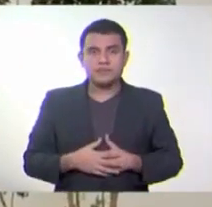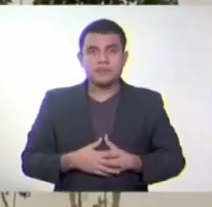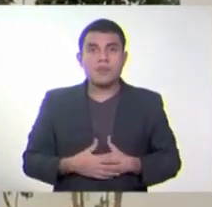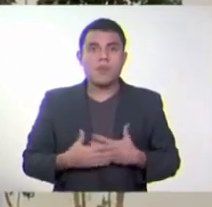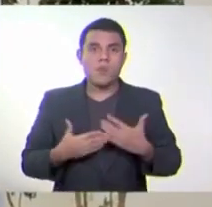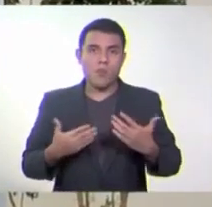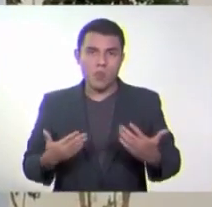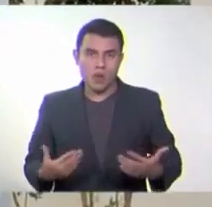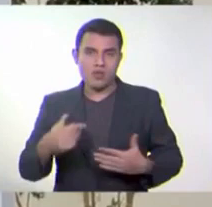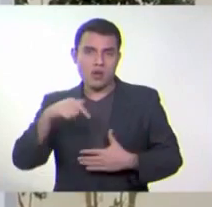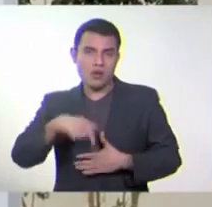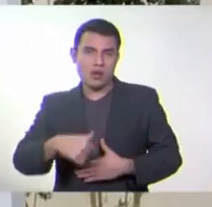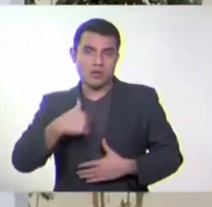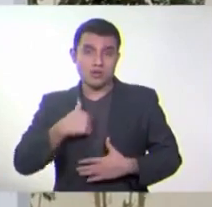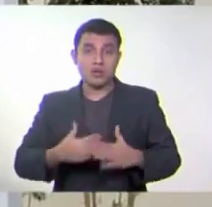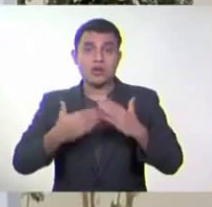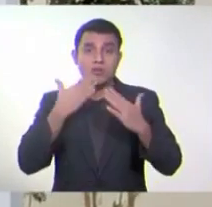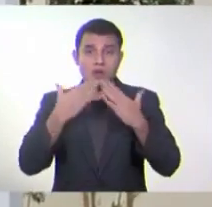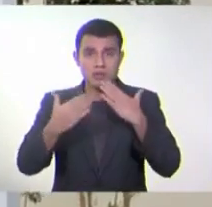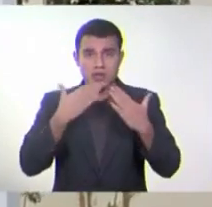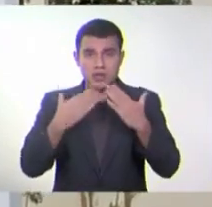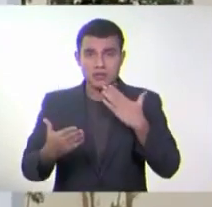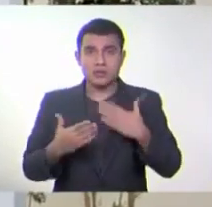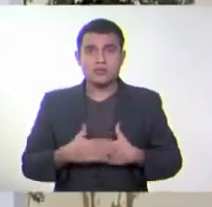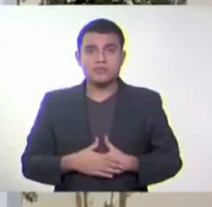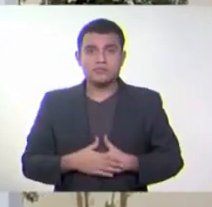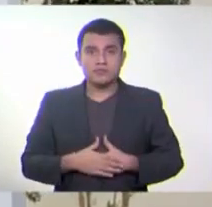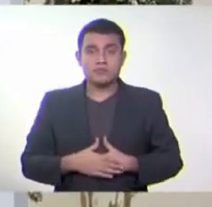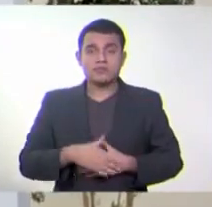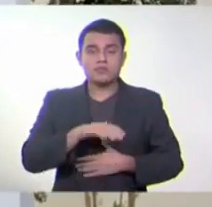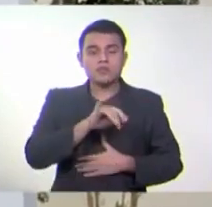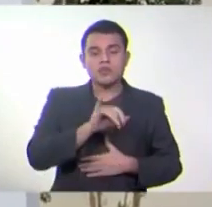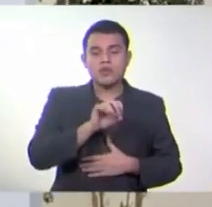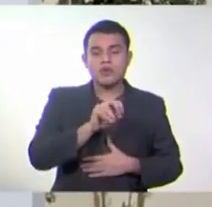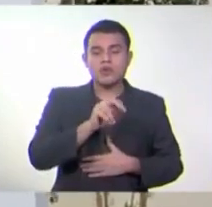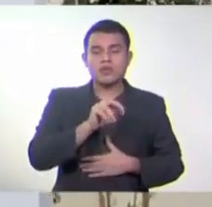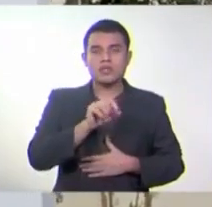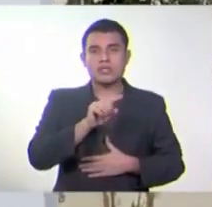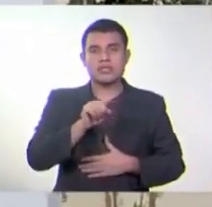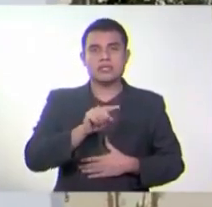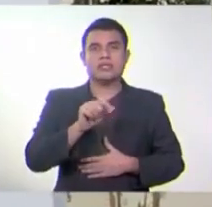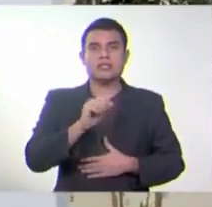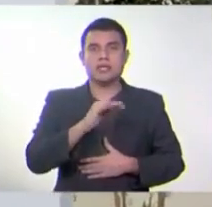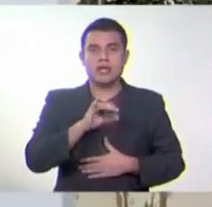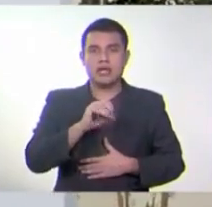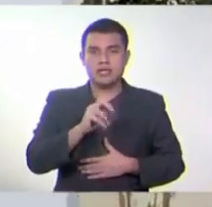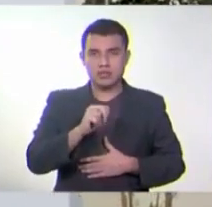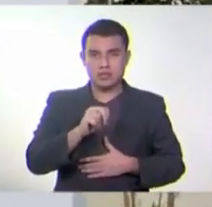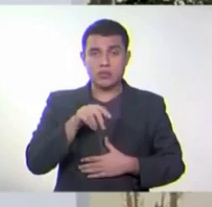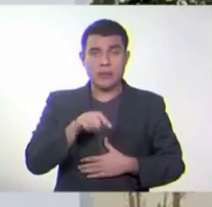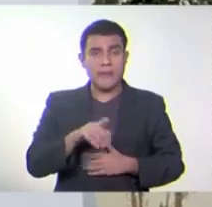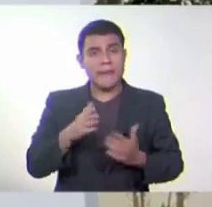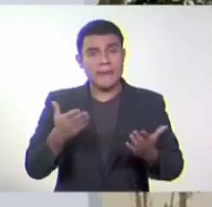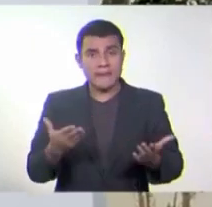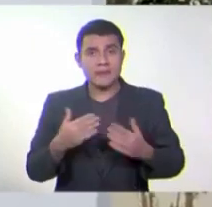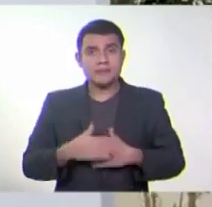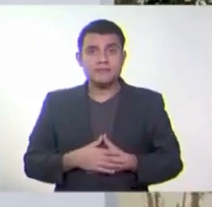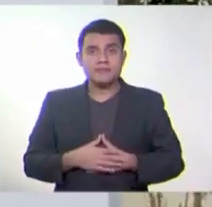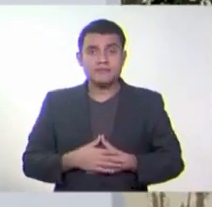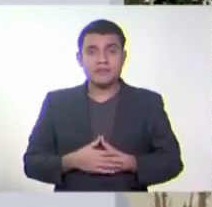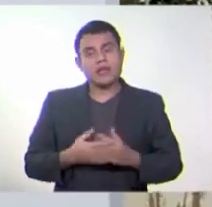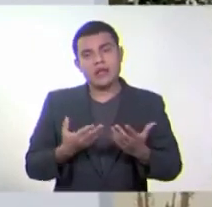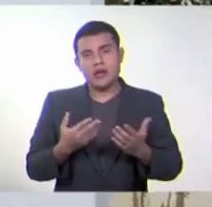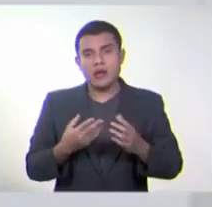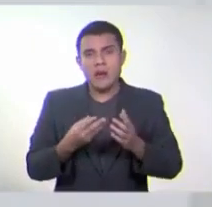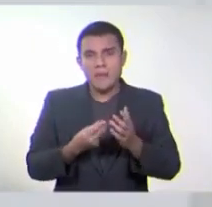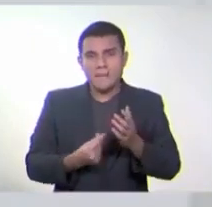Bueno, ahora les voy a hablar sobre el fenómeno de ionización. El fenómeno de ionización no es más que la pérdida